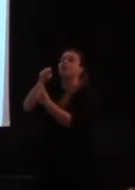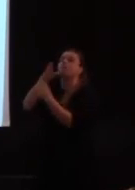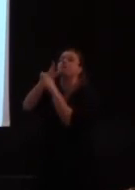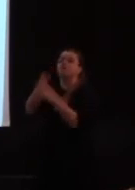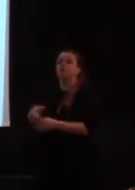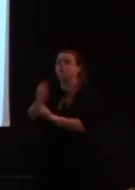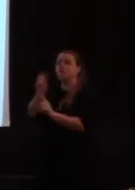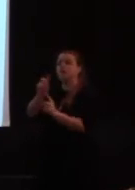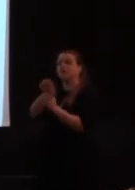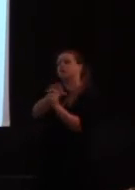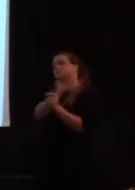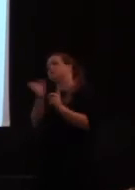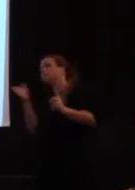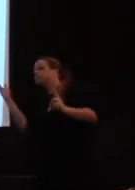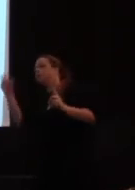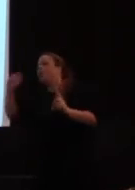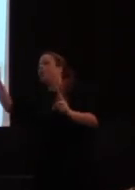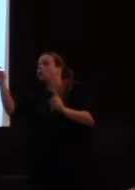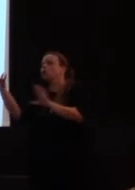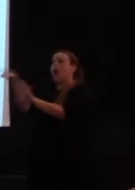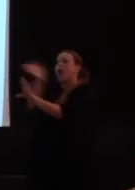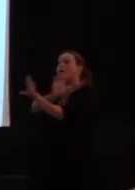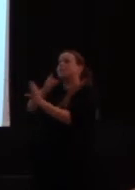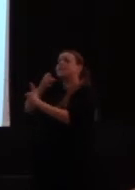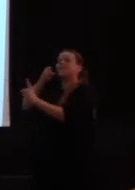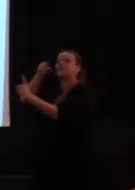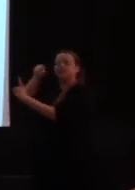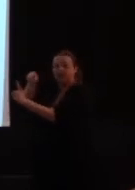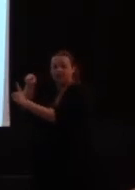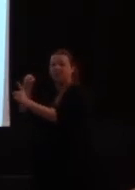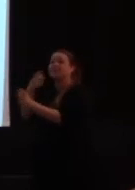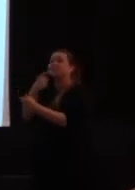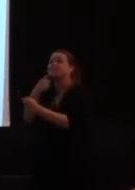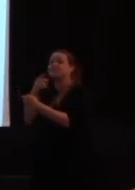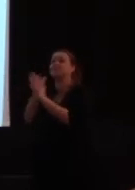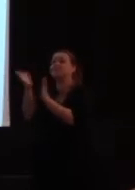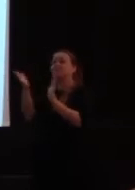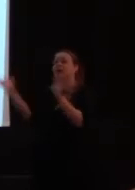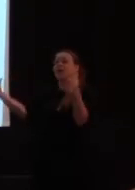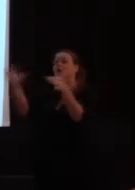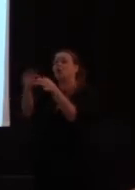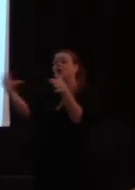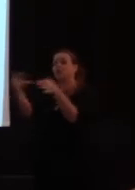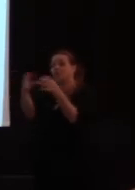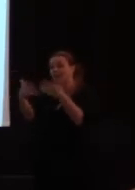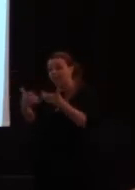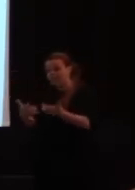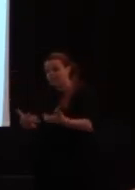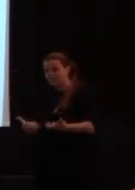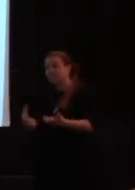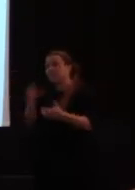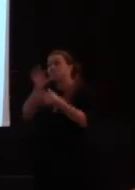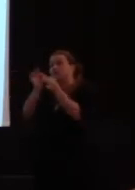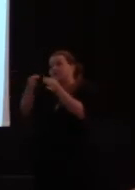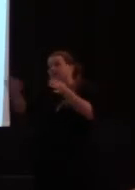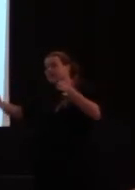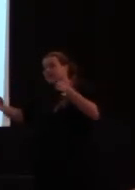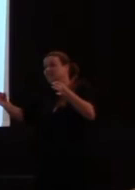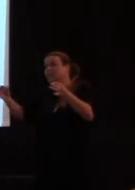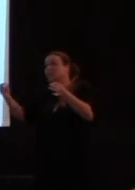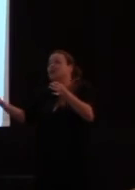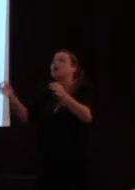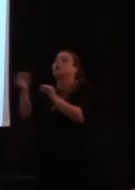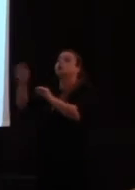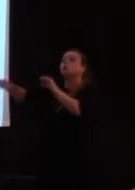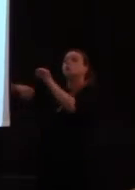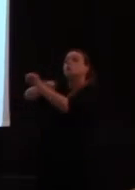relación a otros referentes previamente anteriores. Siempre puedo tocar cuestión al texto, ya que sintácticamente sustituye a un sustantivo de la serie